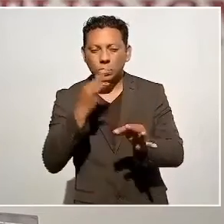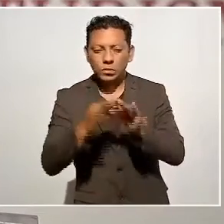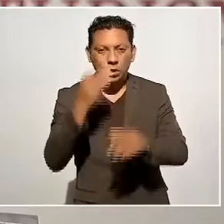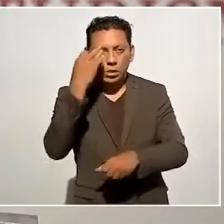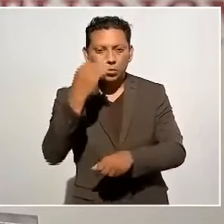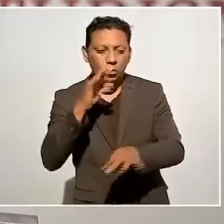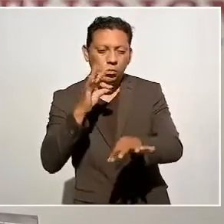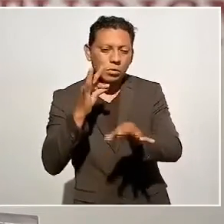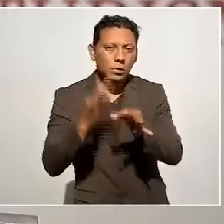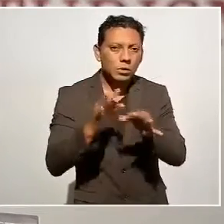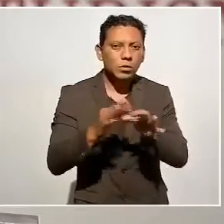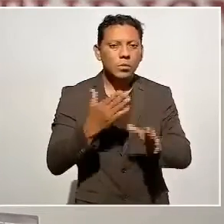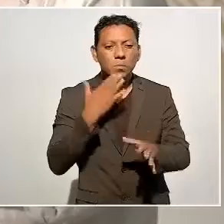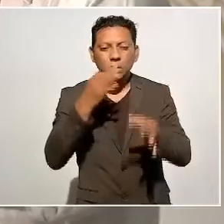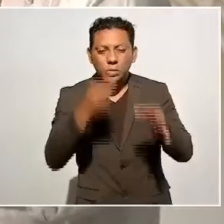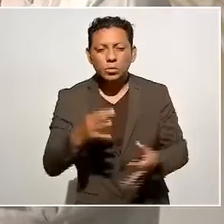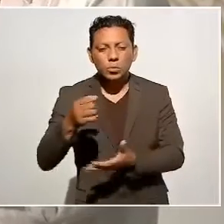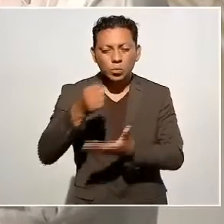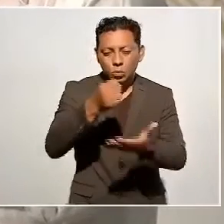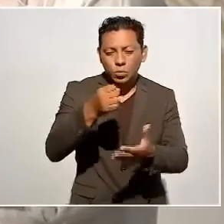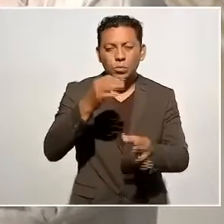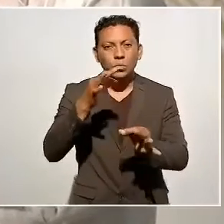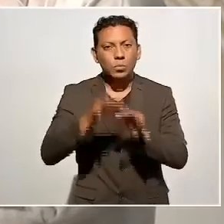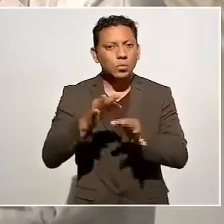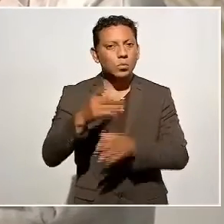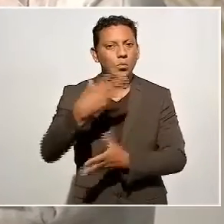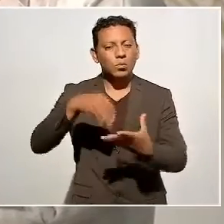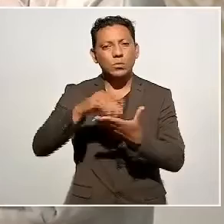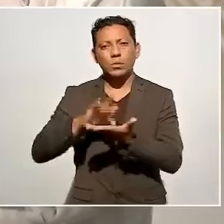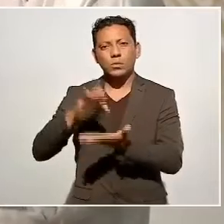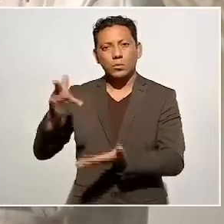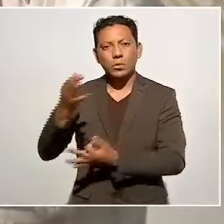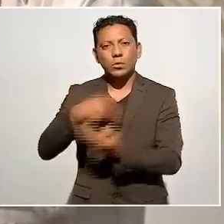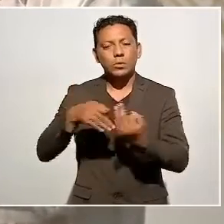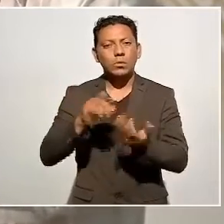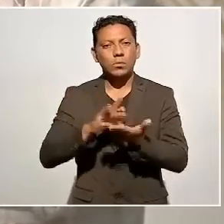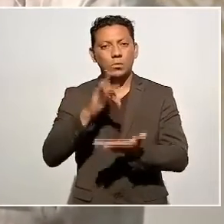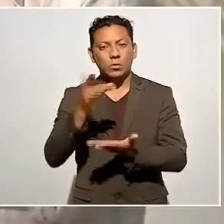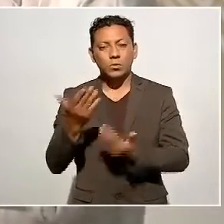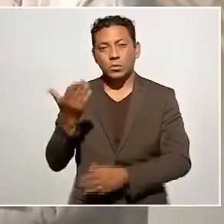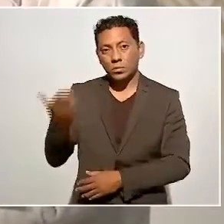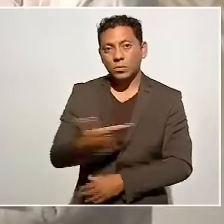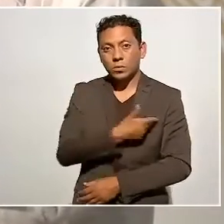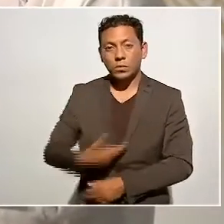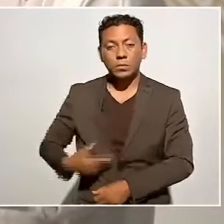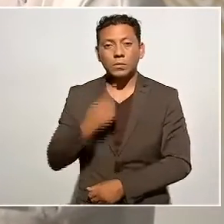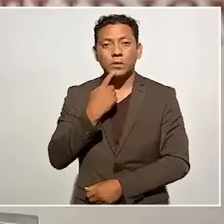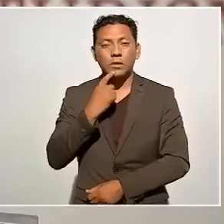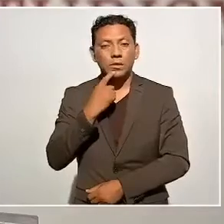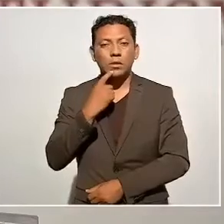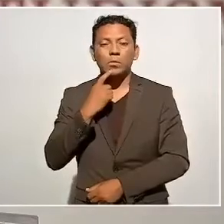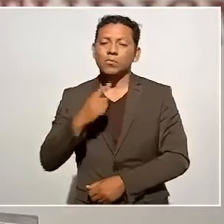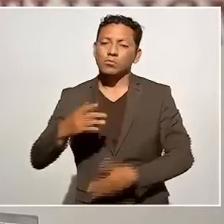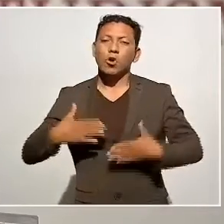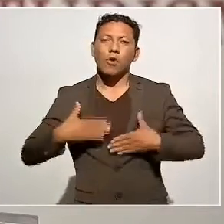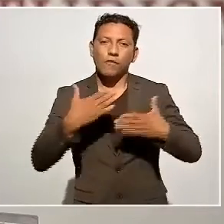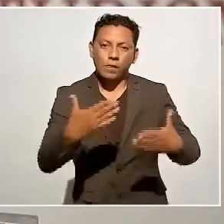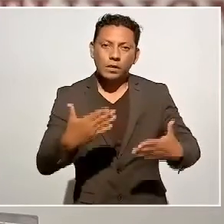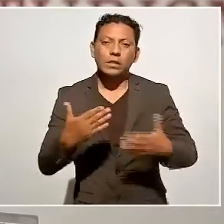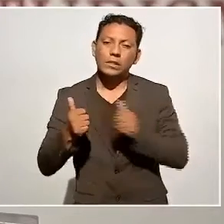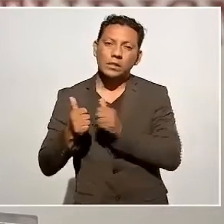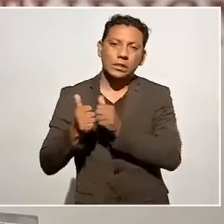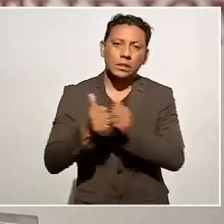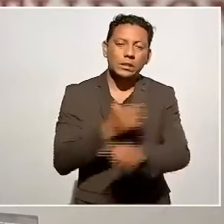calidad y en los costos establecidos del inicio. Gracias a todos, gracias en particular, señor presidente, por la confianza en la